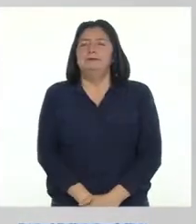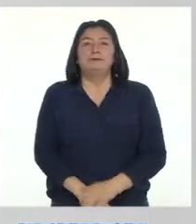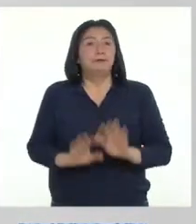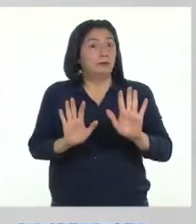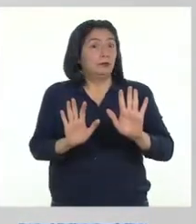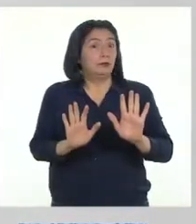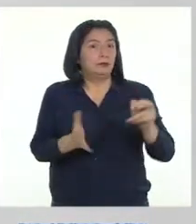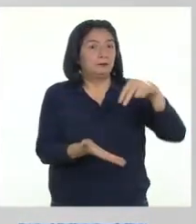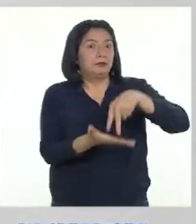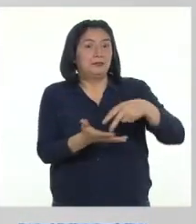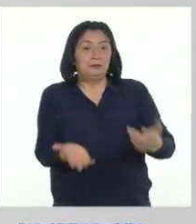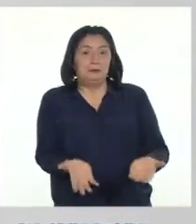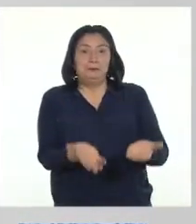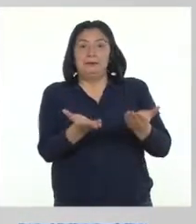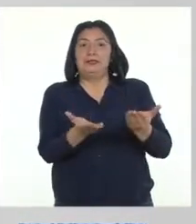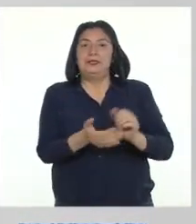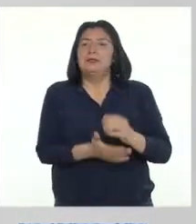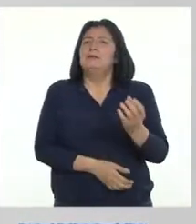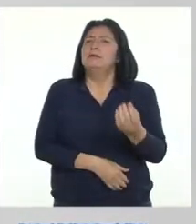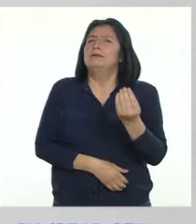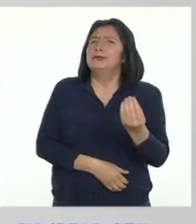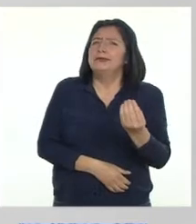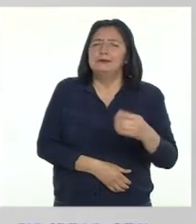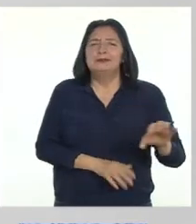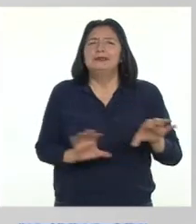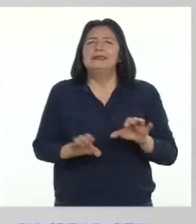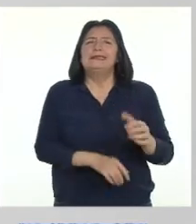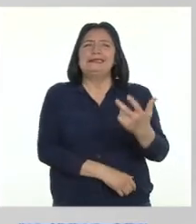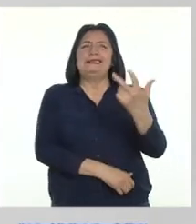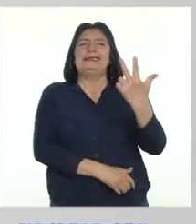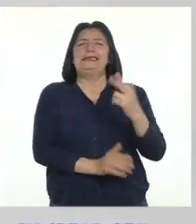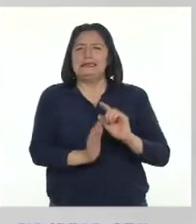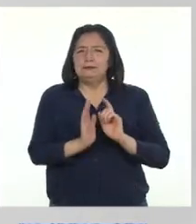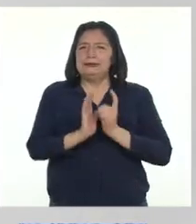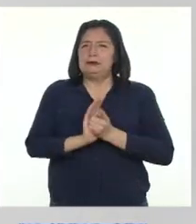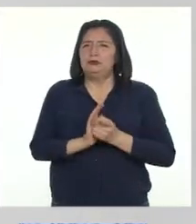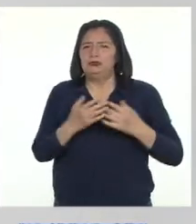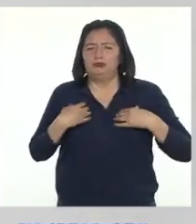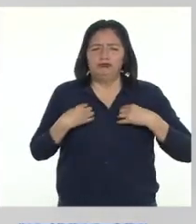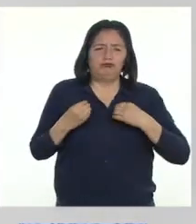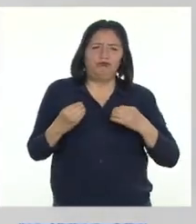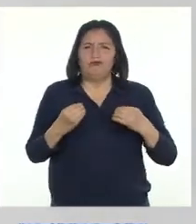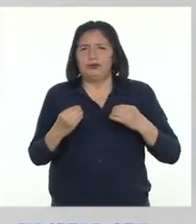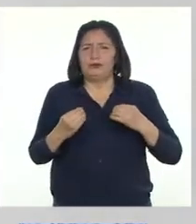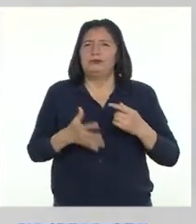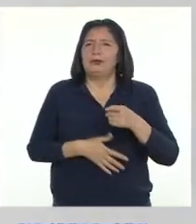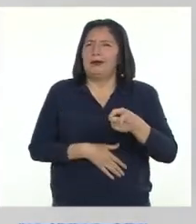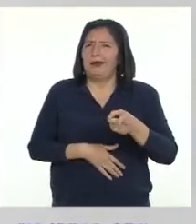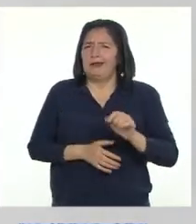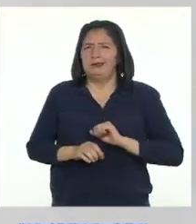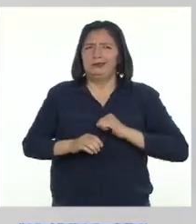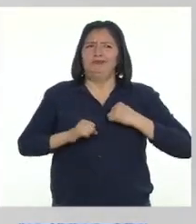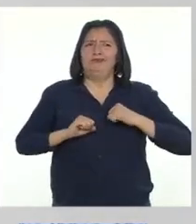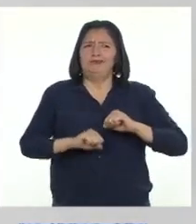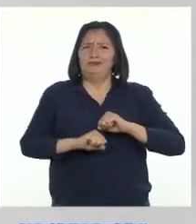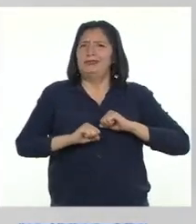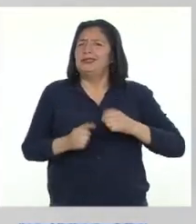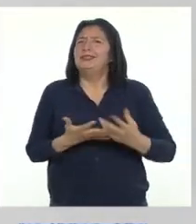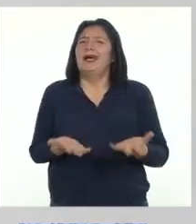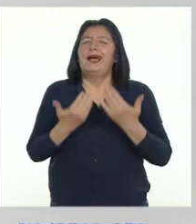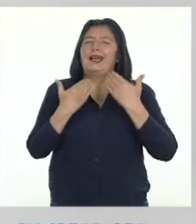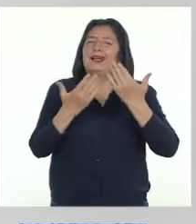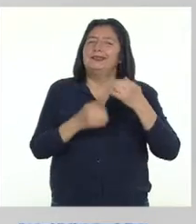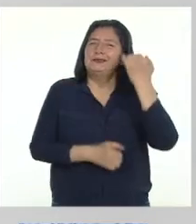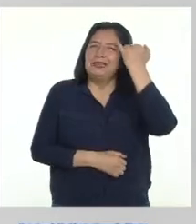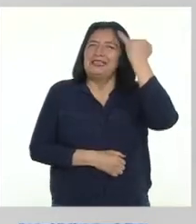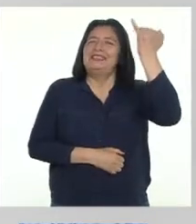Ahora pongámonos de pie porque vamos a realizar 3 minutos de movimiento con intención. Este gran ejercicio llega gracias